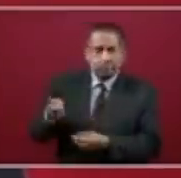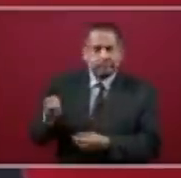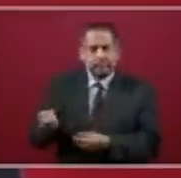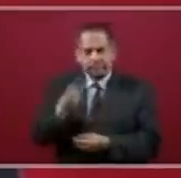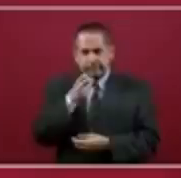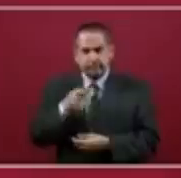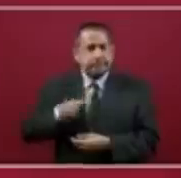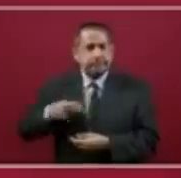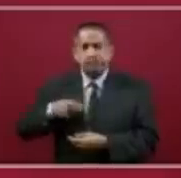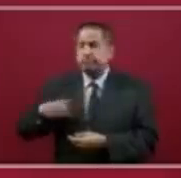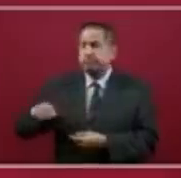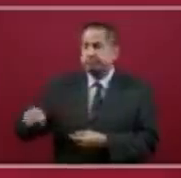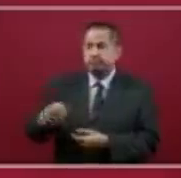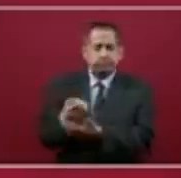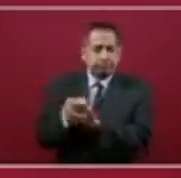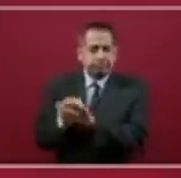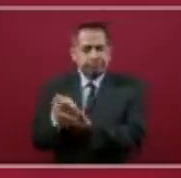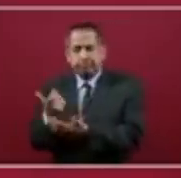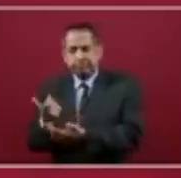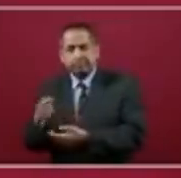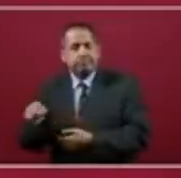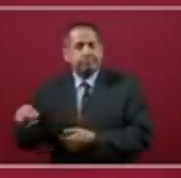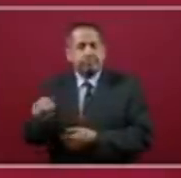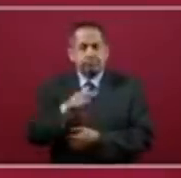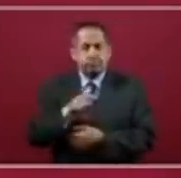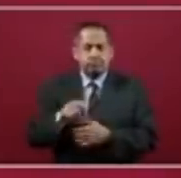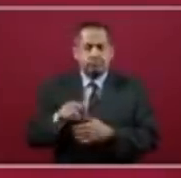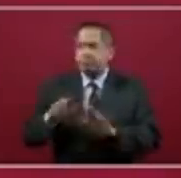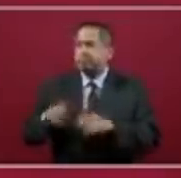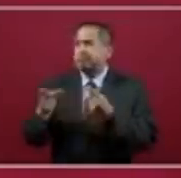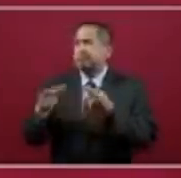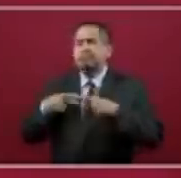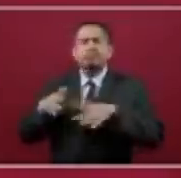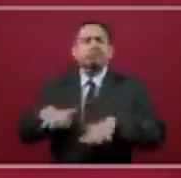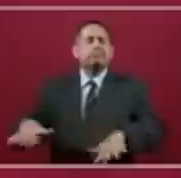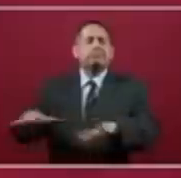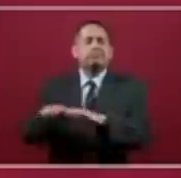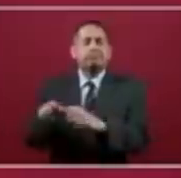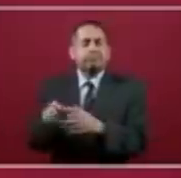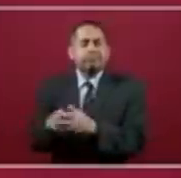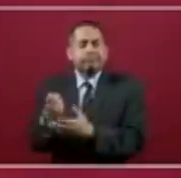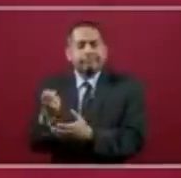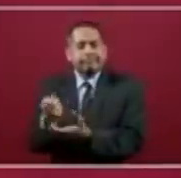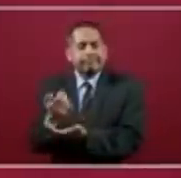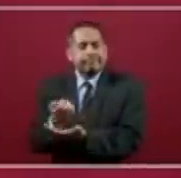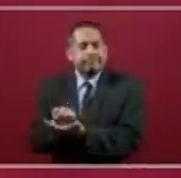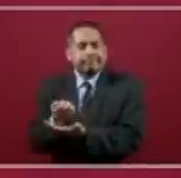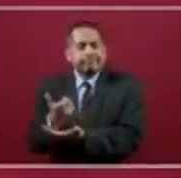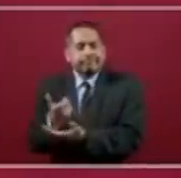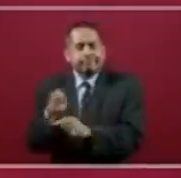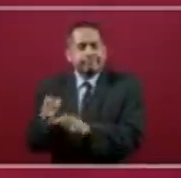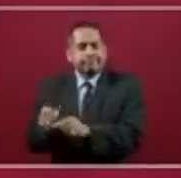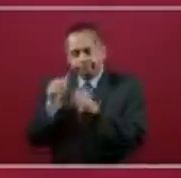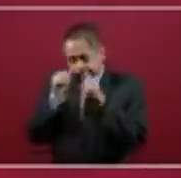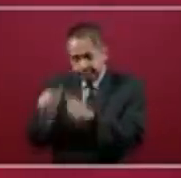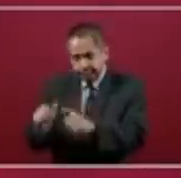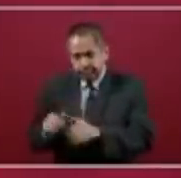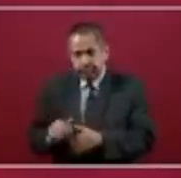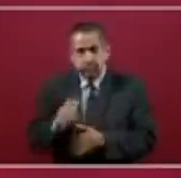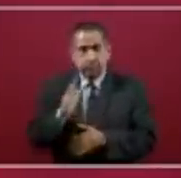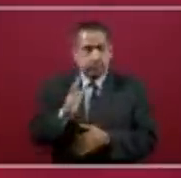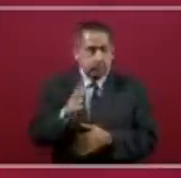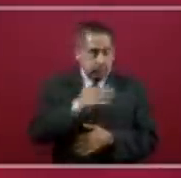economía del ciudadano, la economía popular. Entonces, nosotros tenemos todo